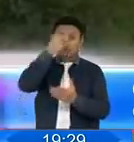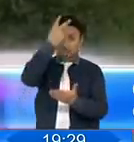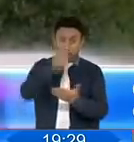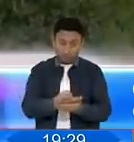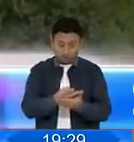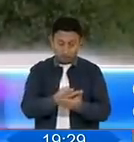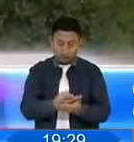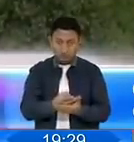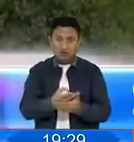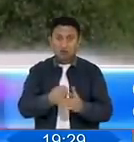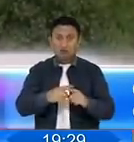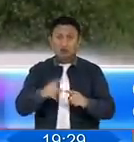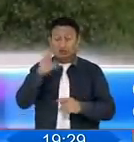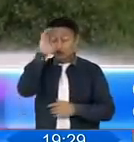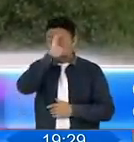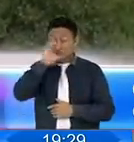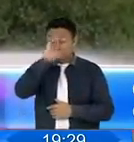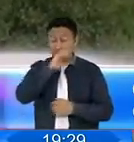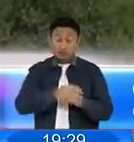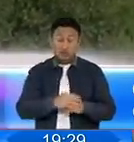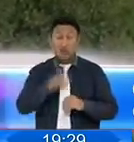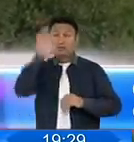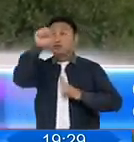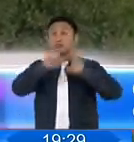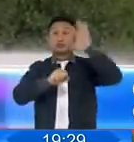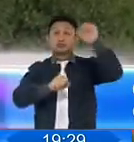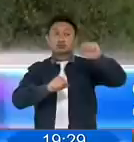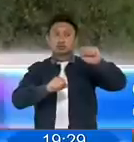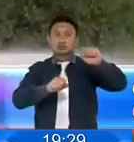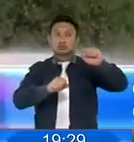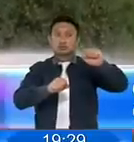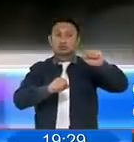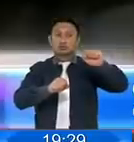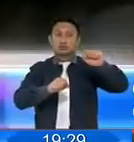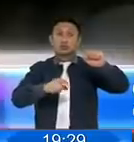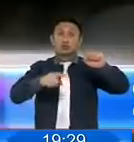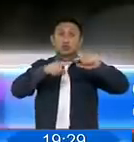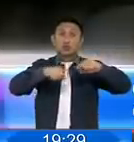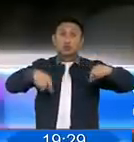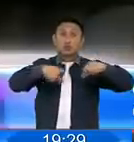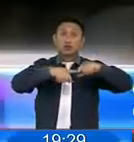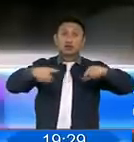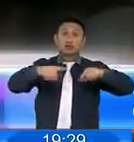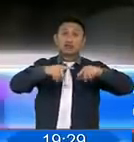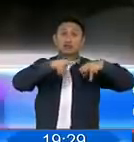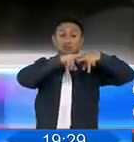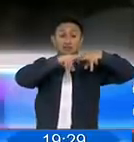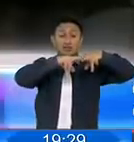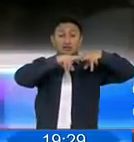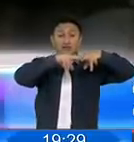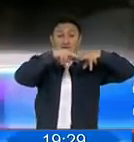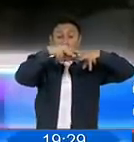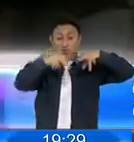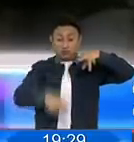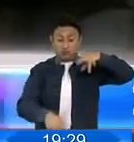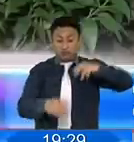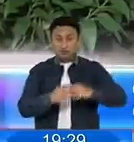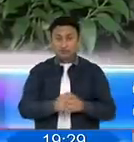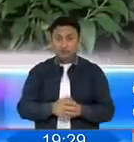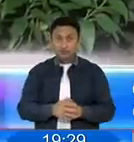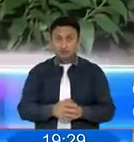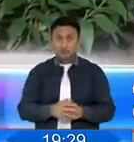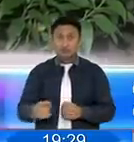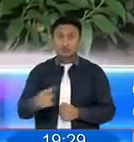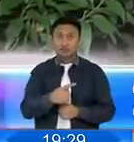de la oscuridad buscaba salir, se vino lo peor. Llegó a una parte donde la pendiente era pronunciada y no hubo poder que